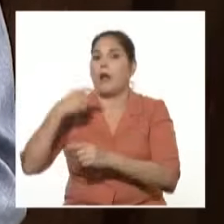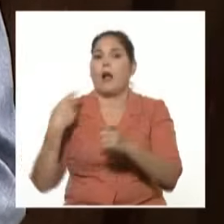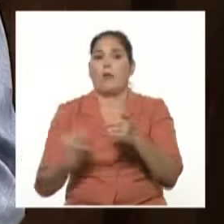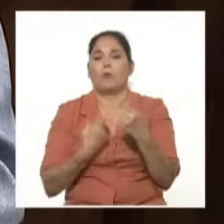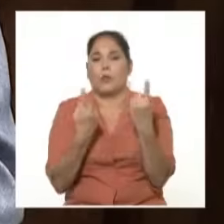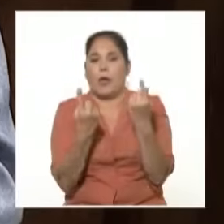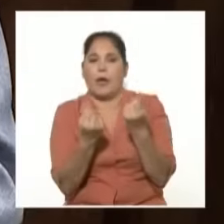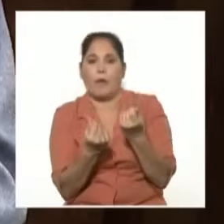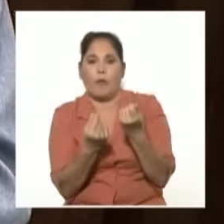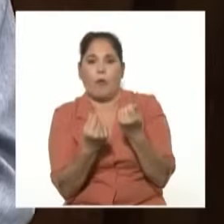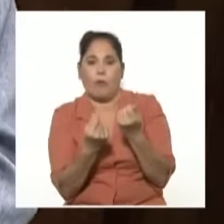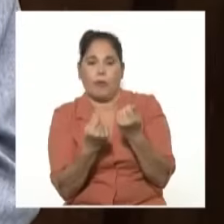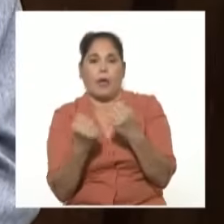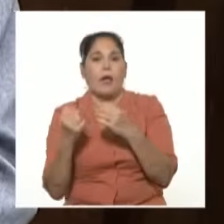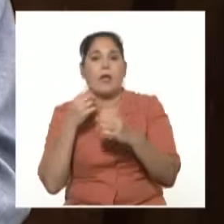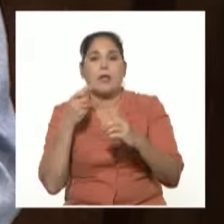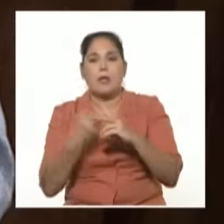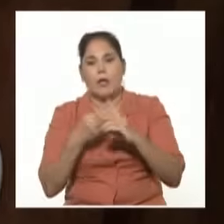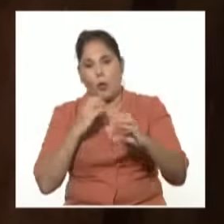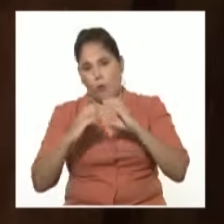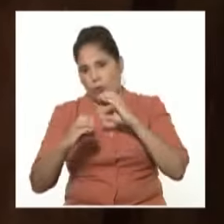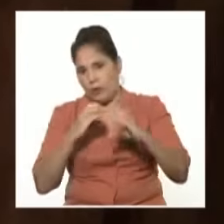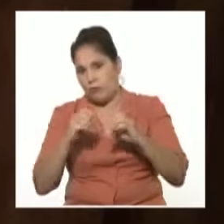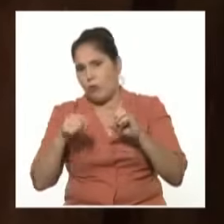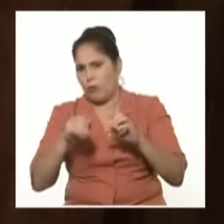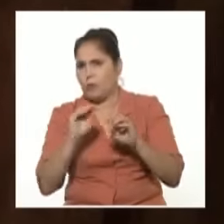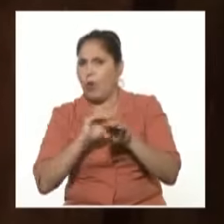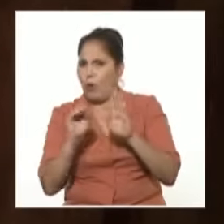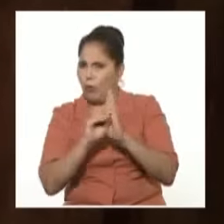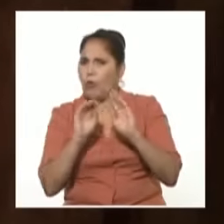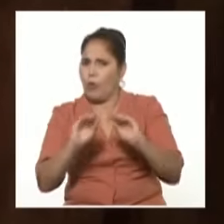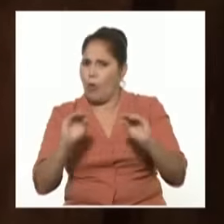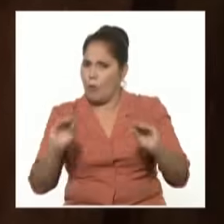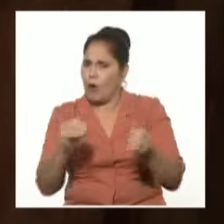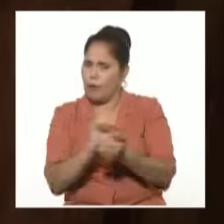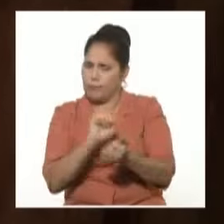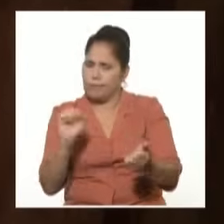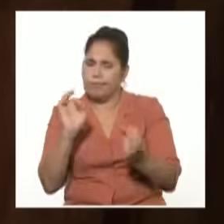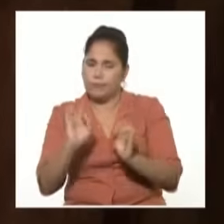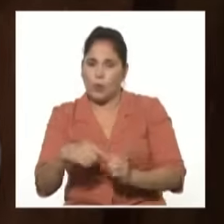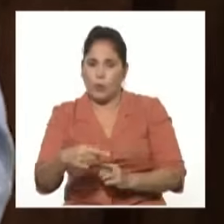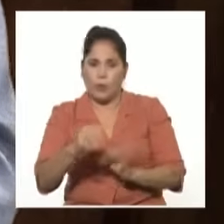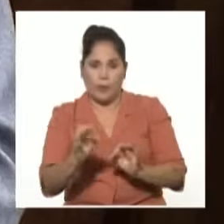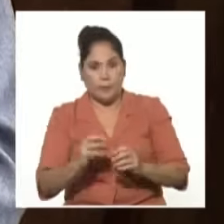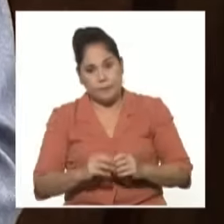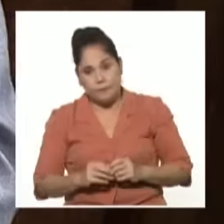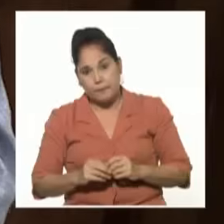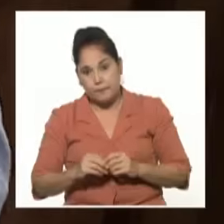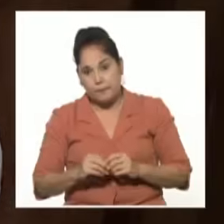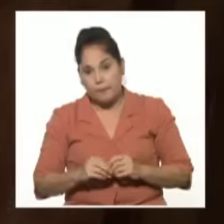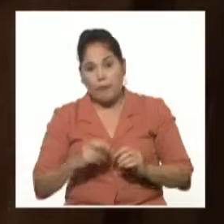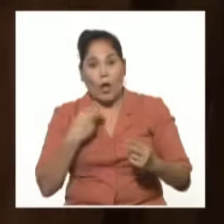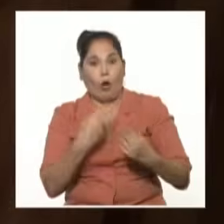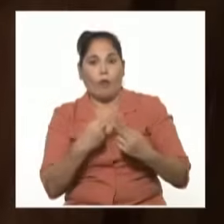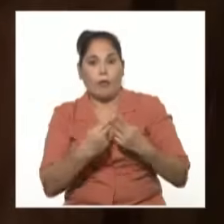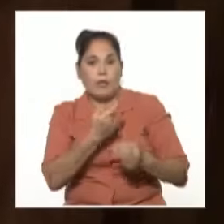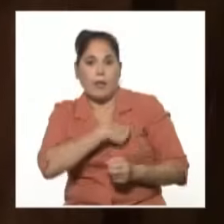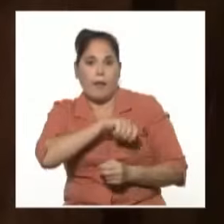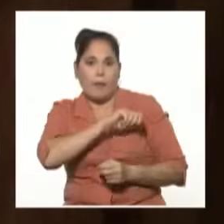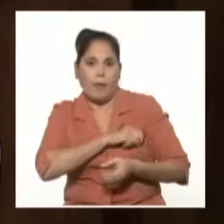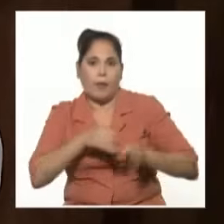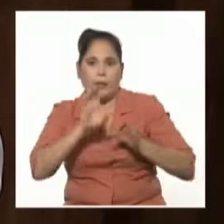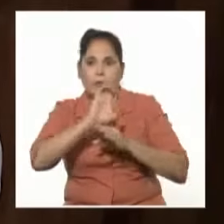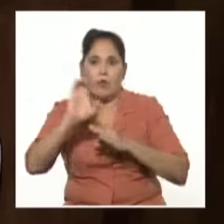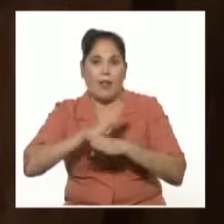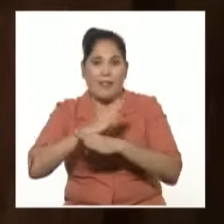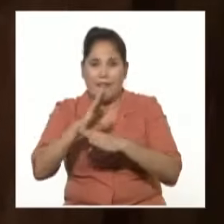económica, ideológica y de comunicación que estamos convocados a librar cada día. La confianza del pueblo en sus instituciones se